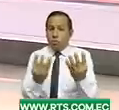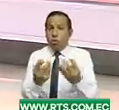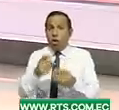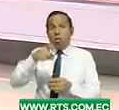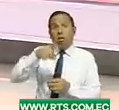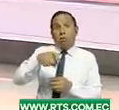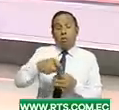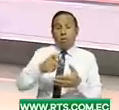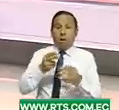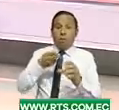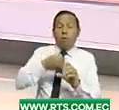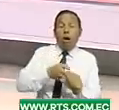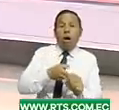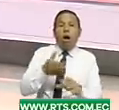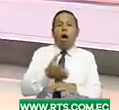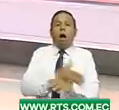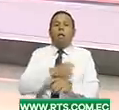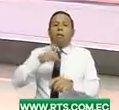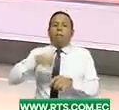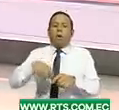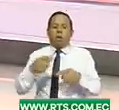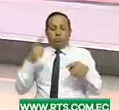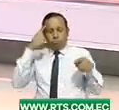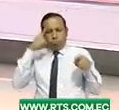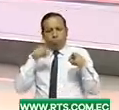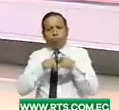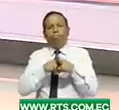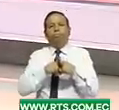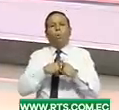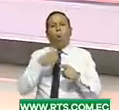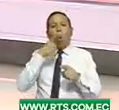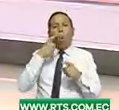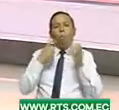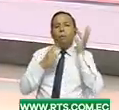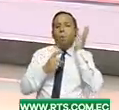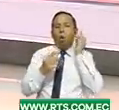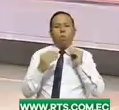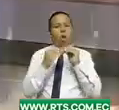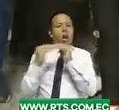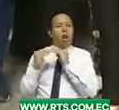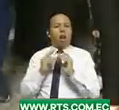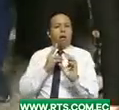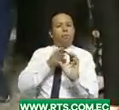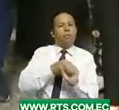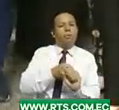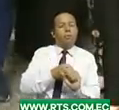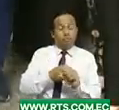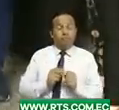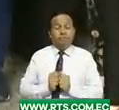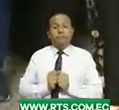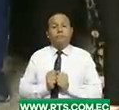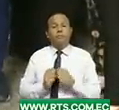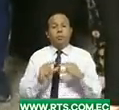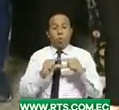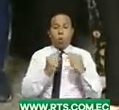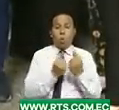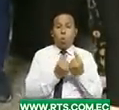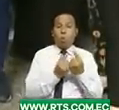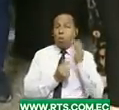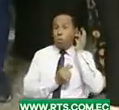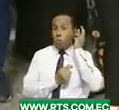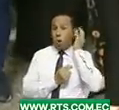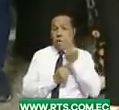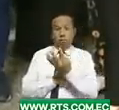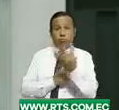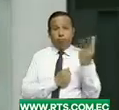elecciones anticipadas del próximo agosto. Veamos. Los colectivos de mujeres tenían la esperanza puesta en que el Tribunal